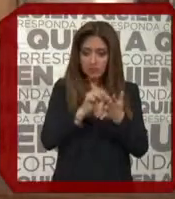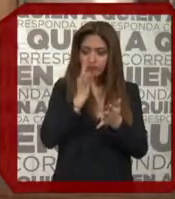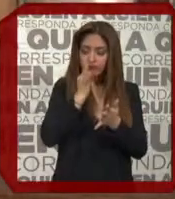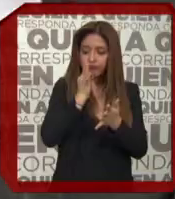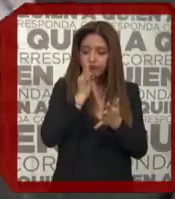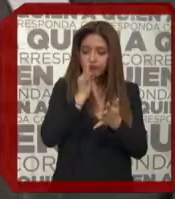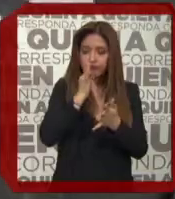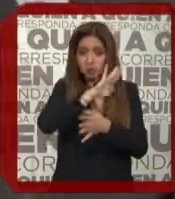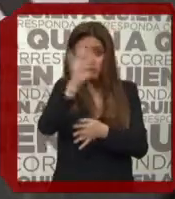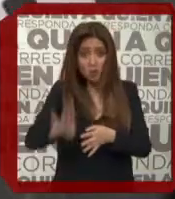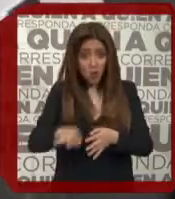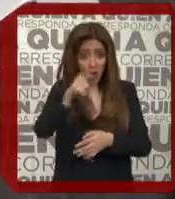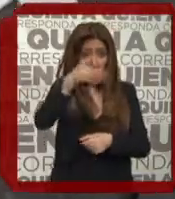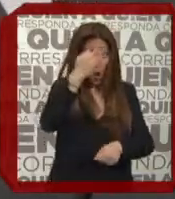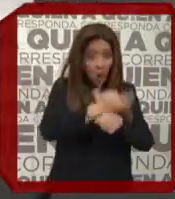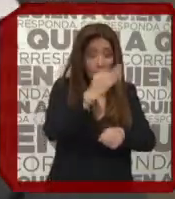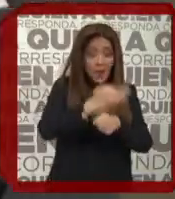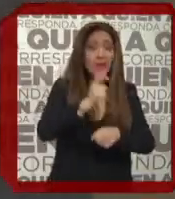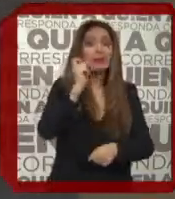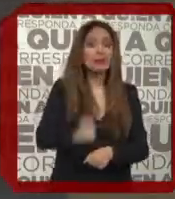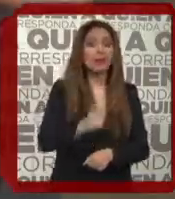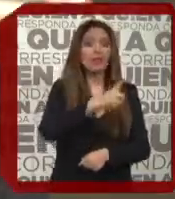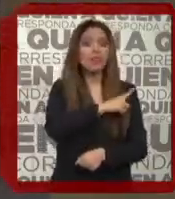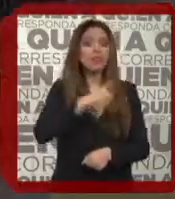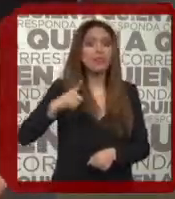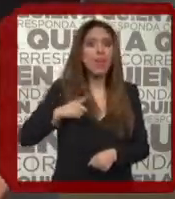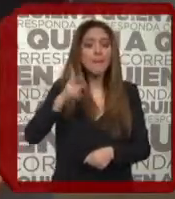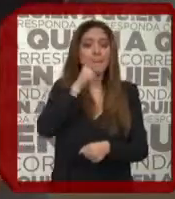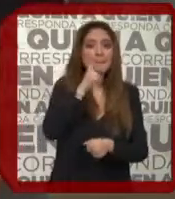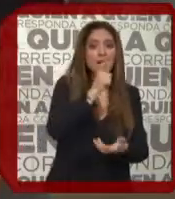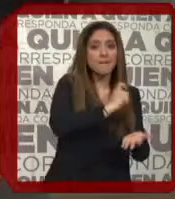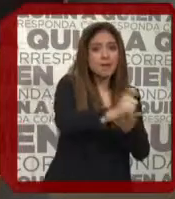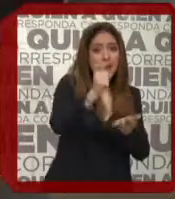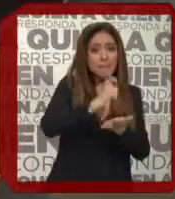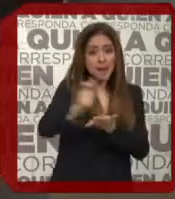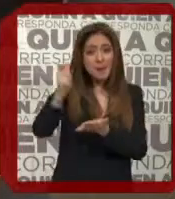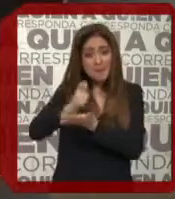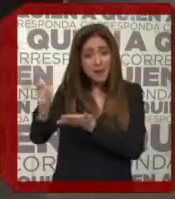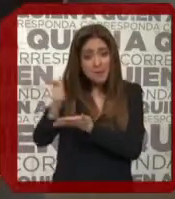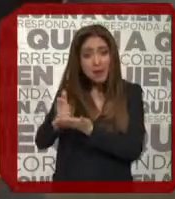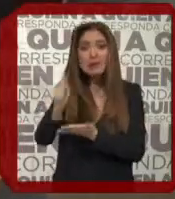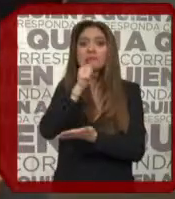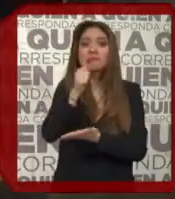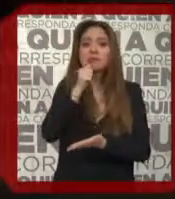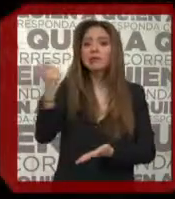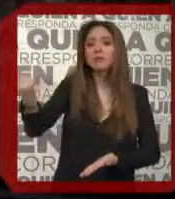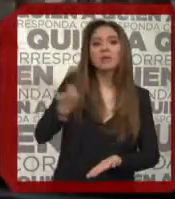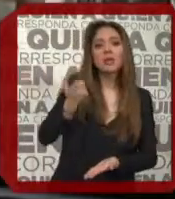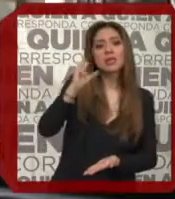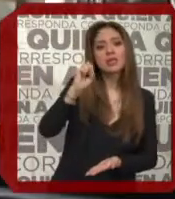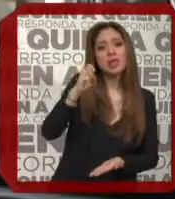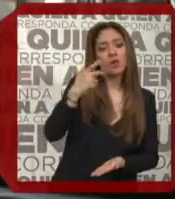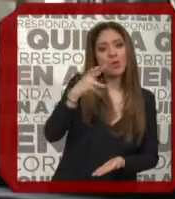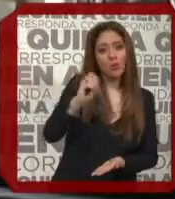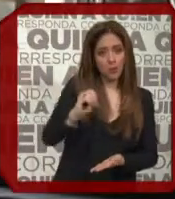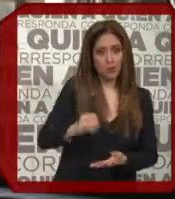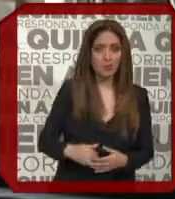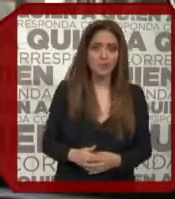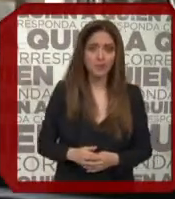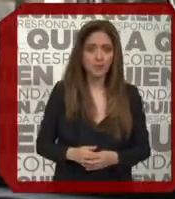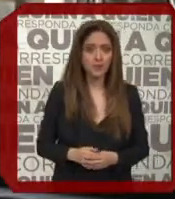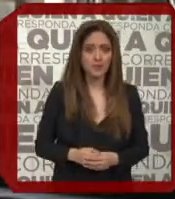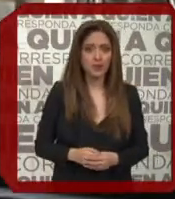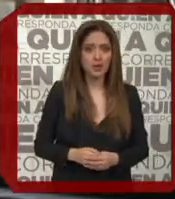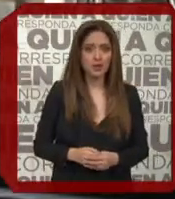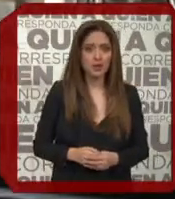con una pena más grande, con las deudas de sus papás y peor aún, continúa sin poder cobrar el seguro de vida. Un hombre,